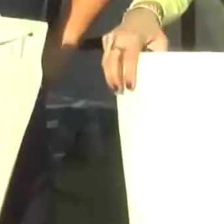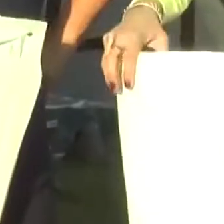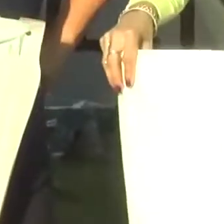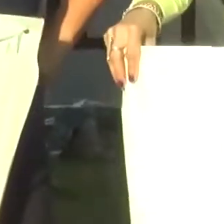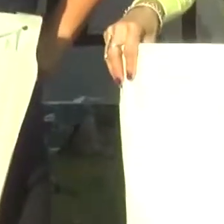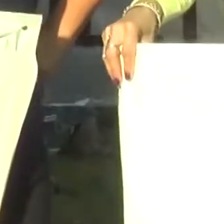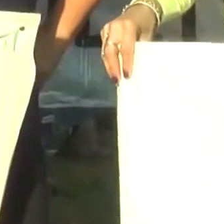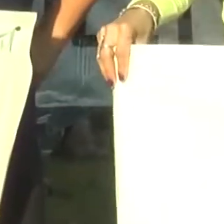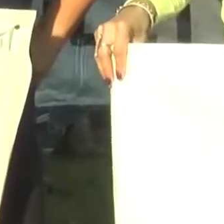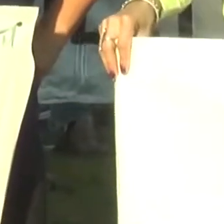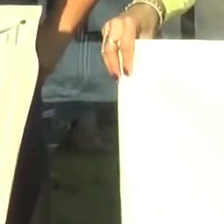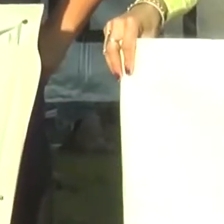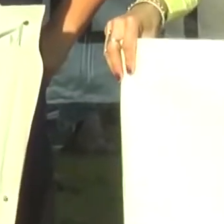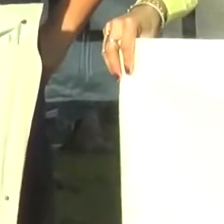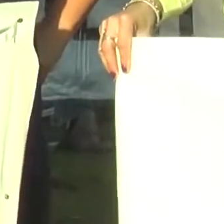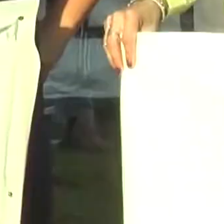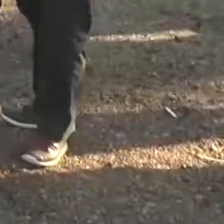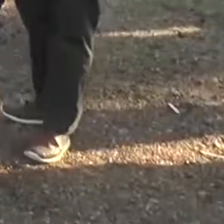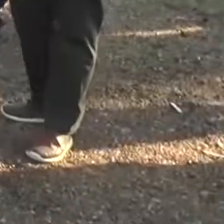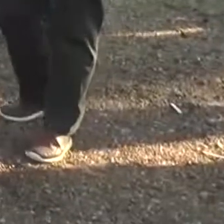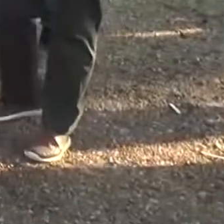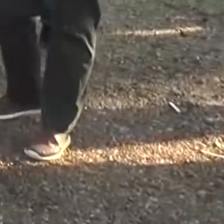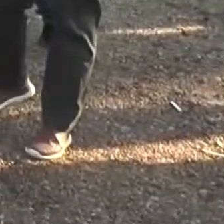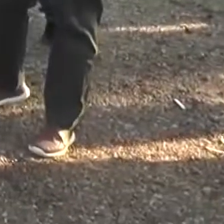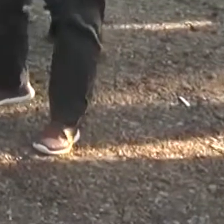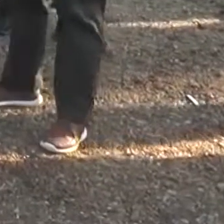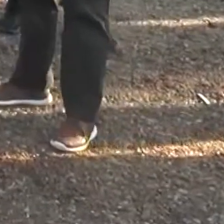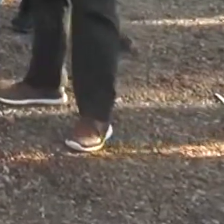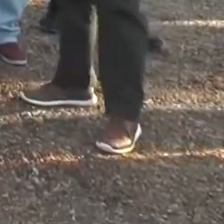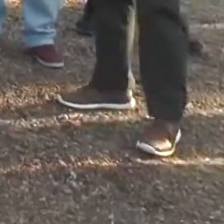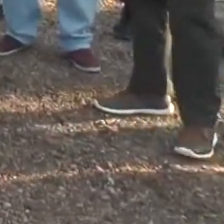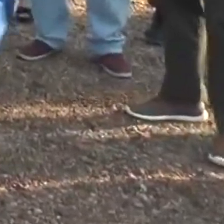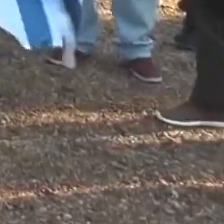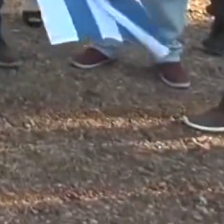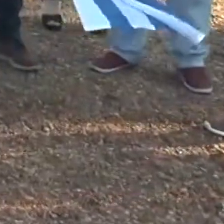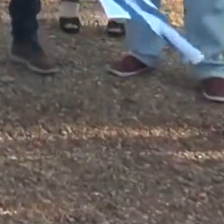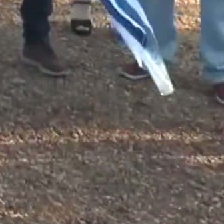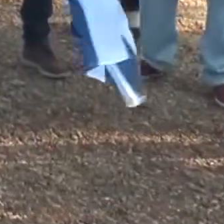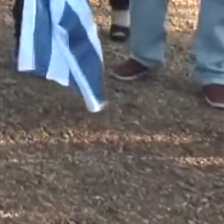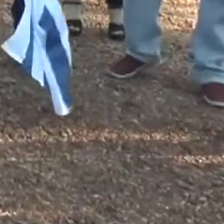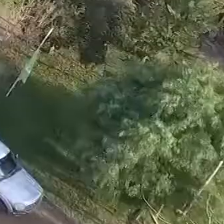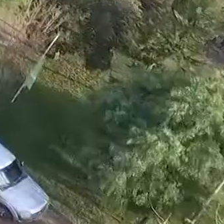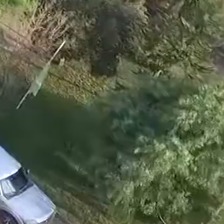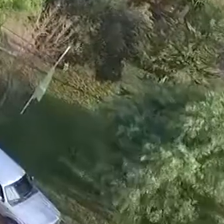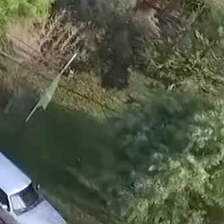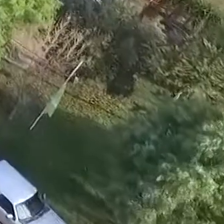etapa de la iniciación de la actividad turística interna que será la habilitación de los centros termales públicos